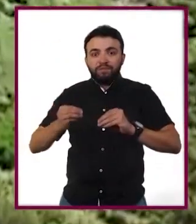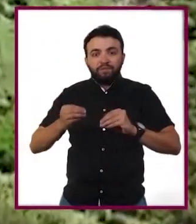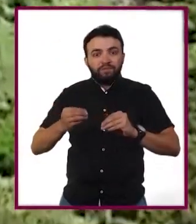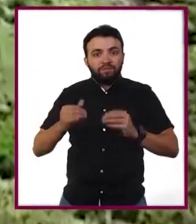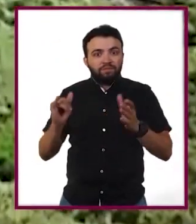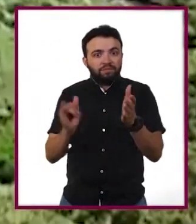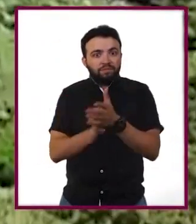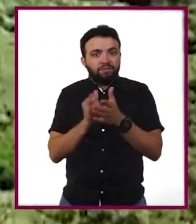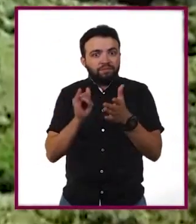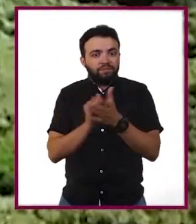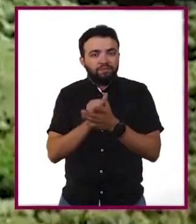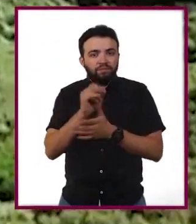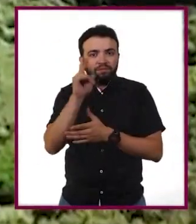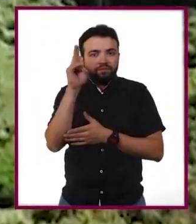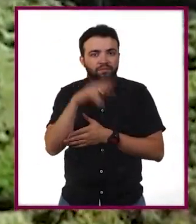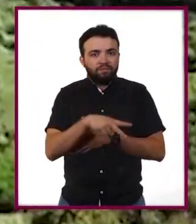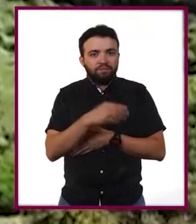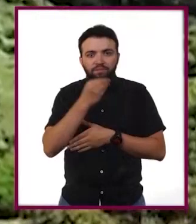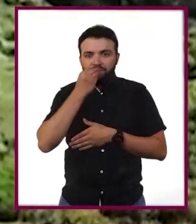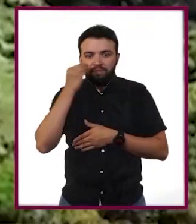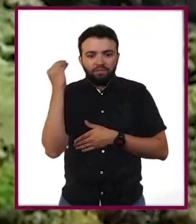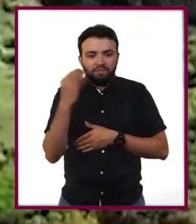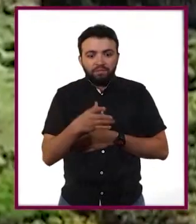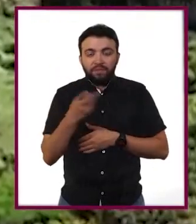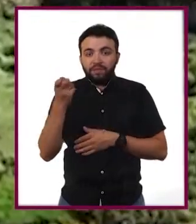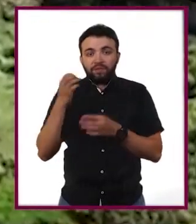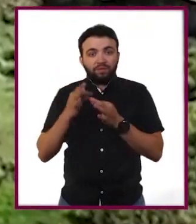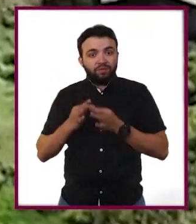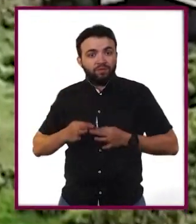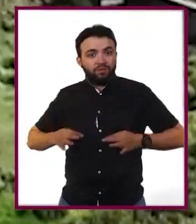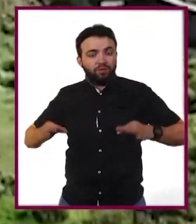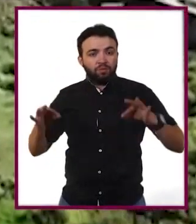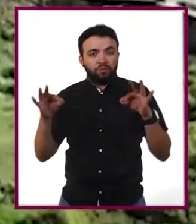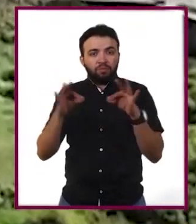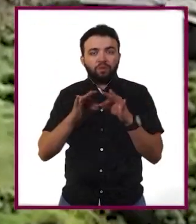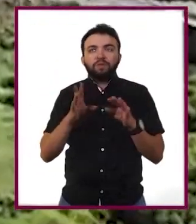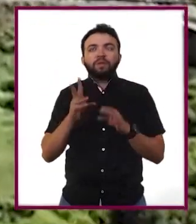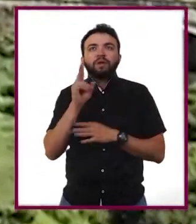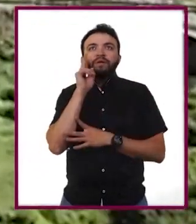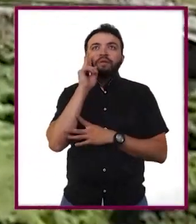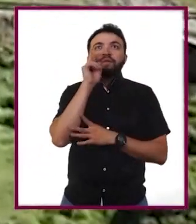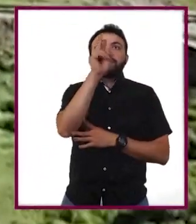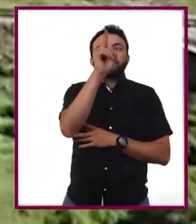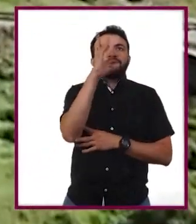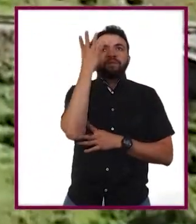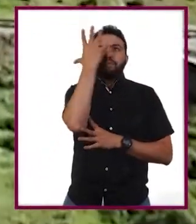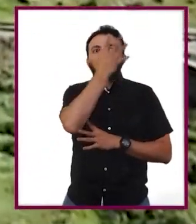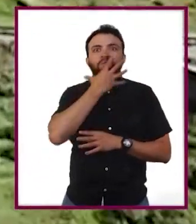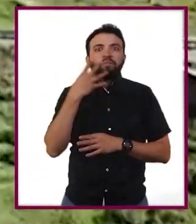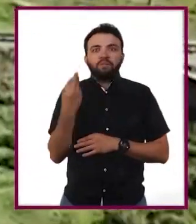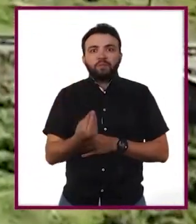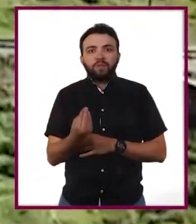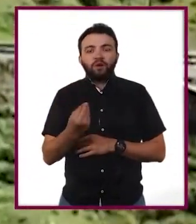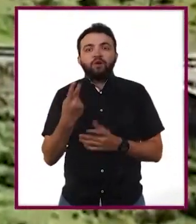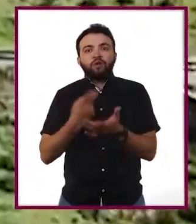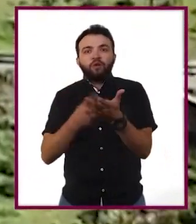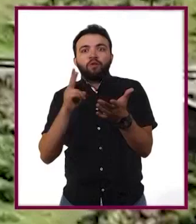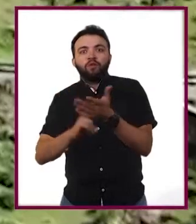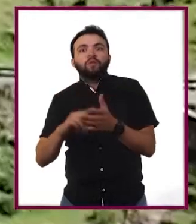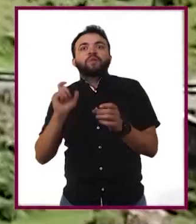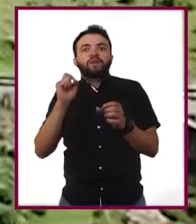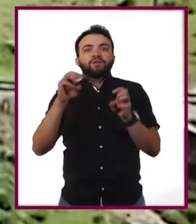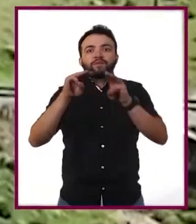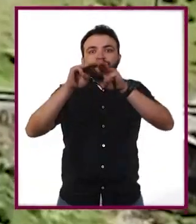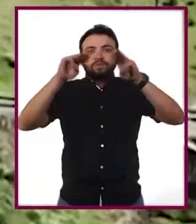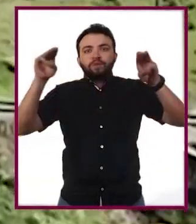funcional, pero a la misma vez es una obra de importancia estética. A la vista es muy bonita,